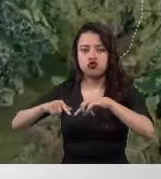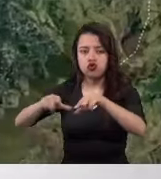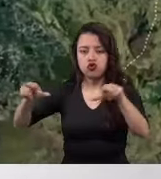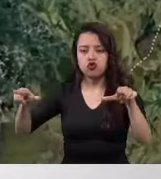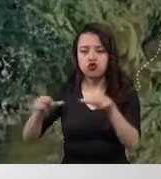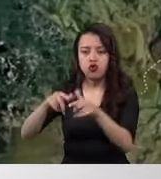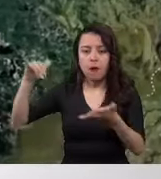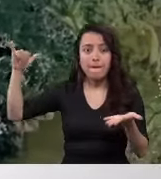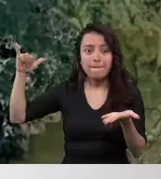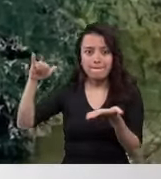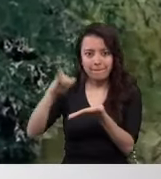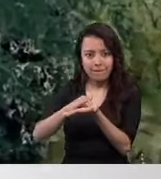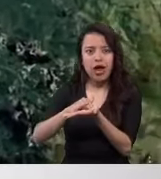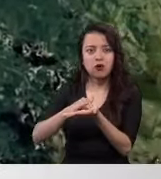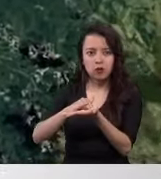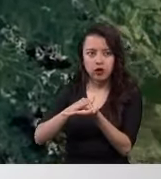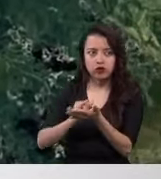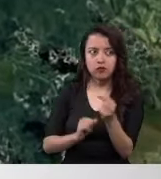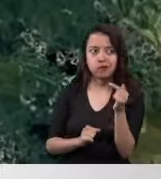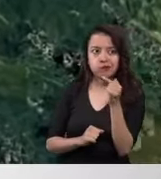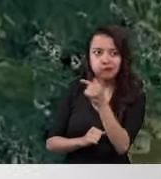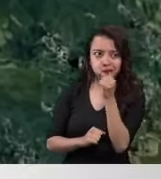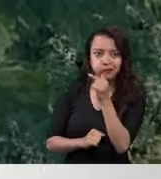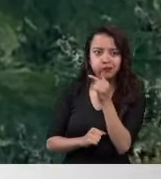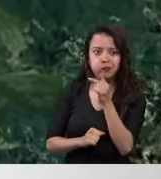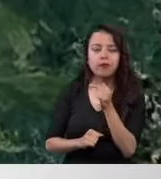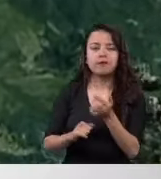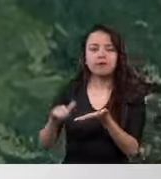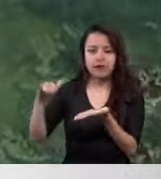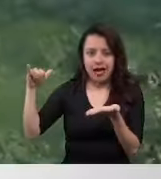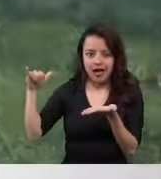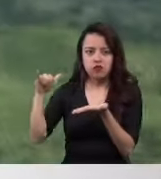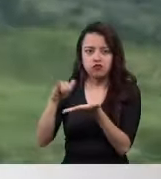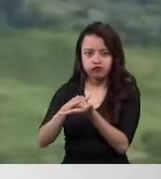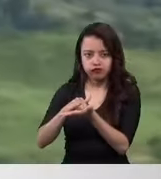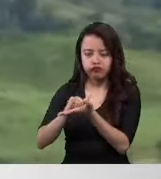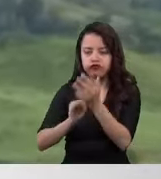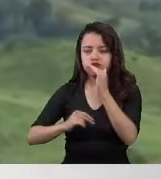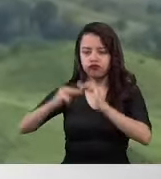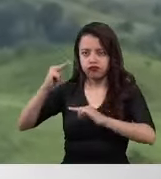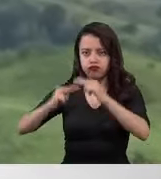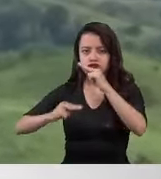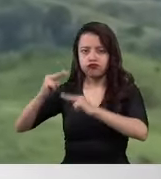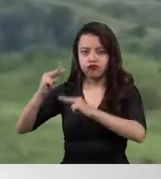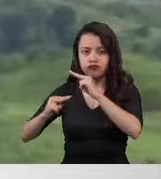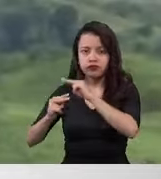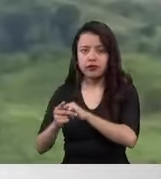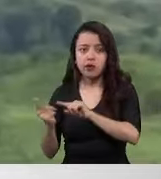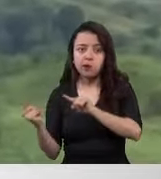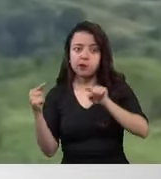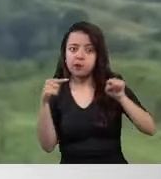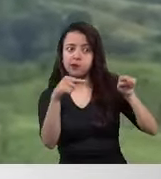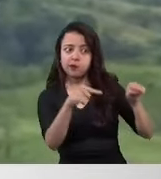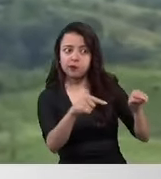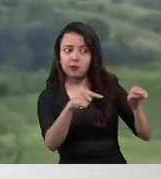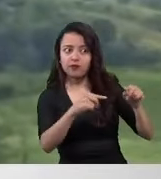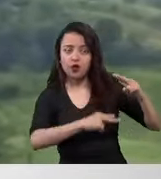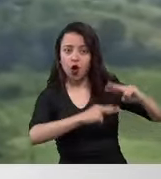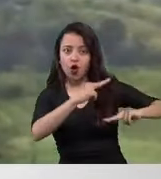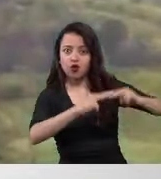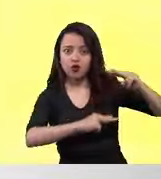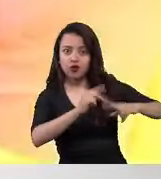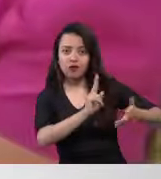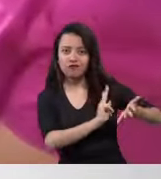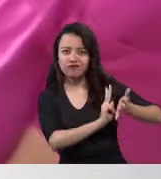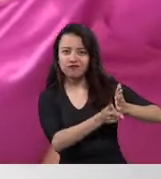Palestina y Manizales. Pero también está la recuperación de la vía férrea desde Antioquia hasta el norte del